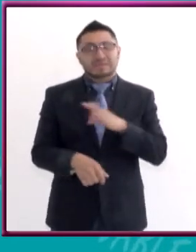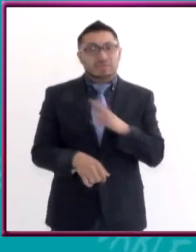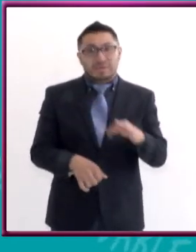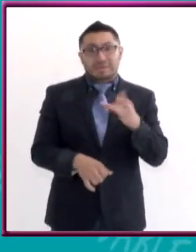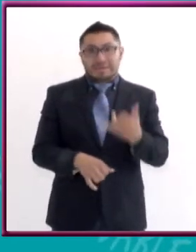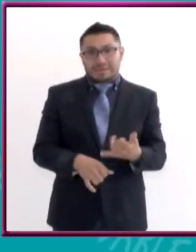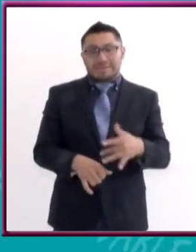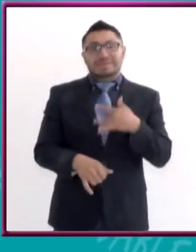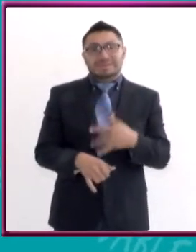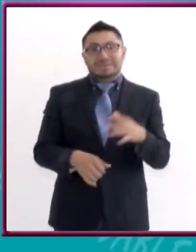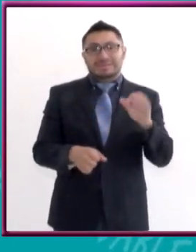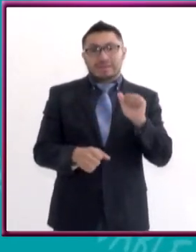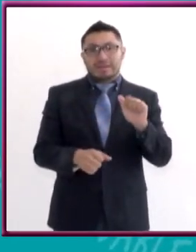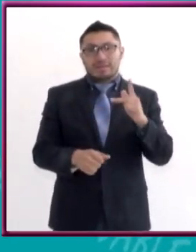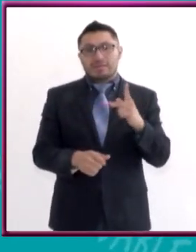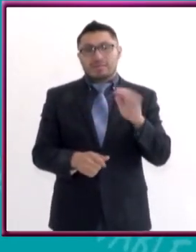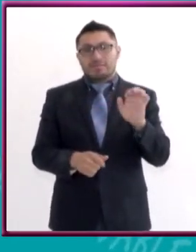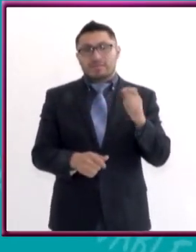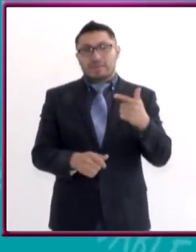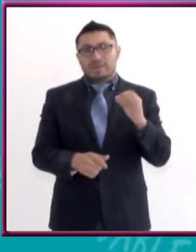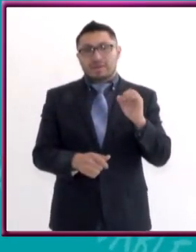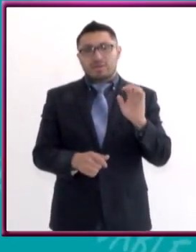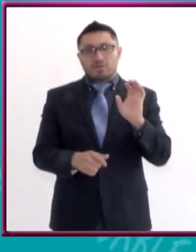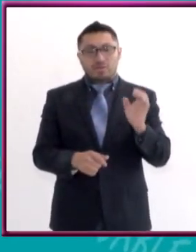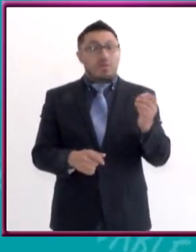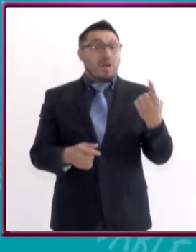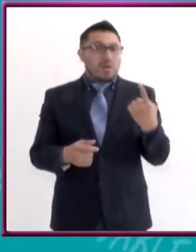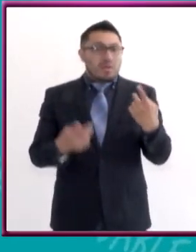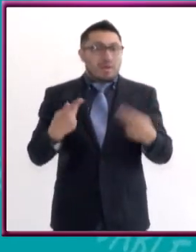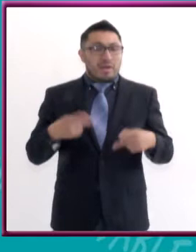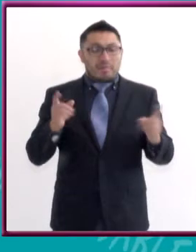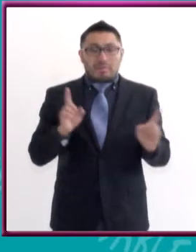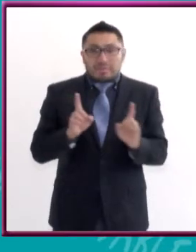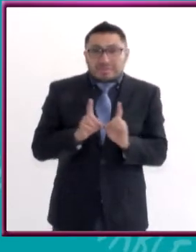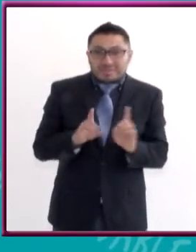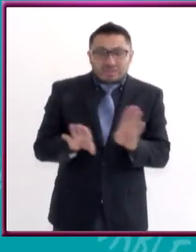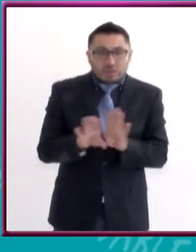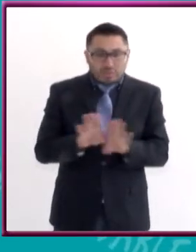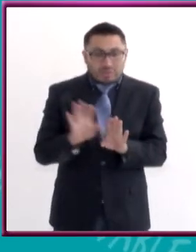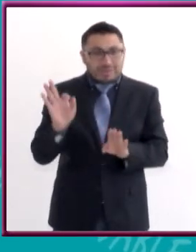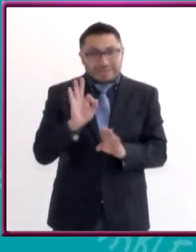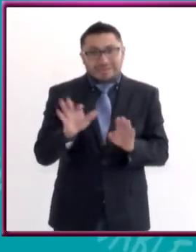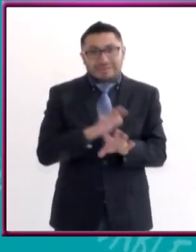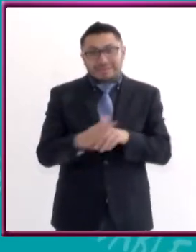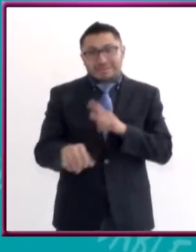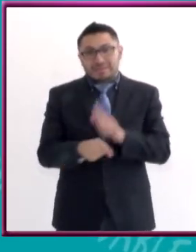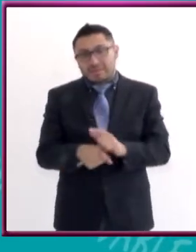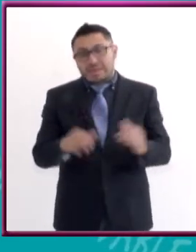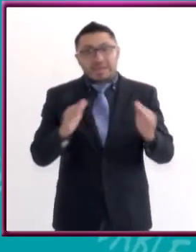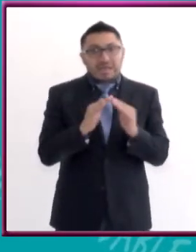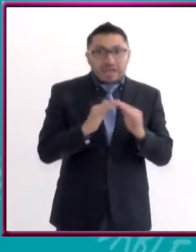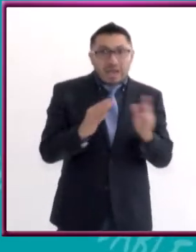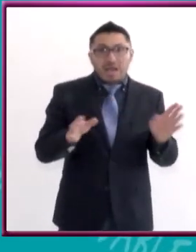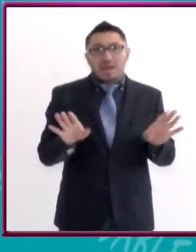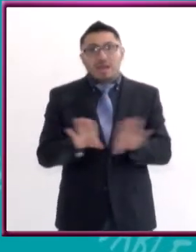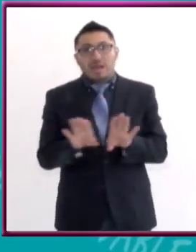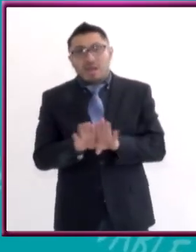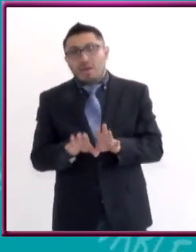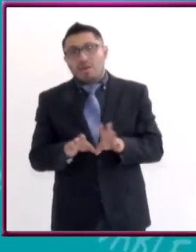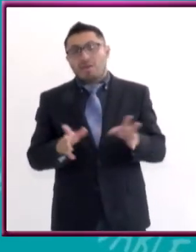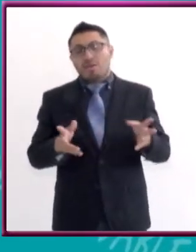y también pueden tener ese apego tanto a un ser humano, si es un animal doméstico, si es una mascota,